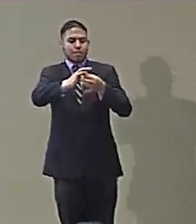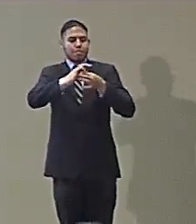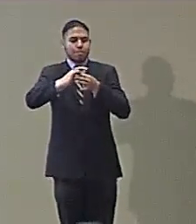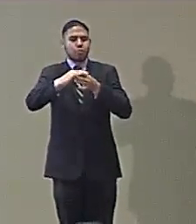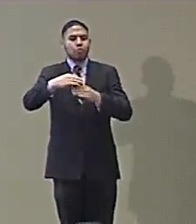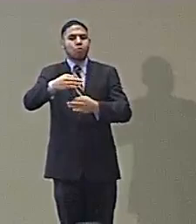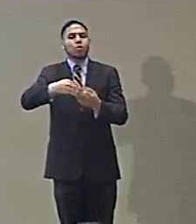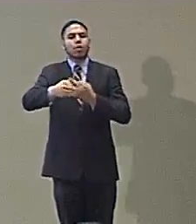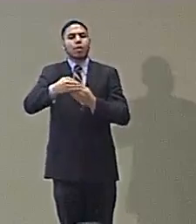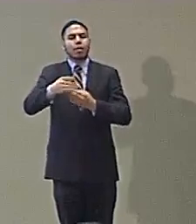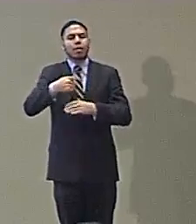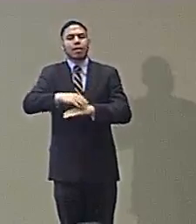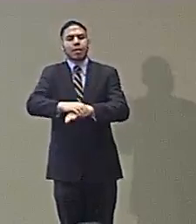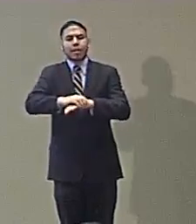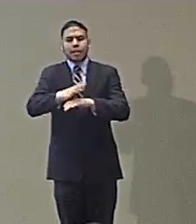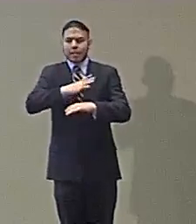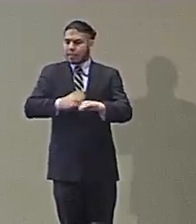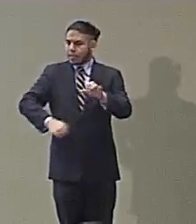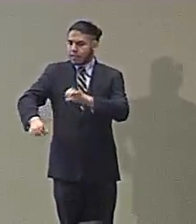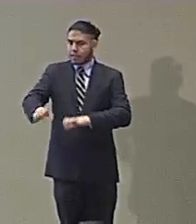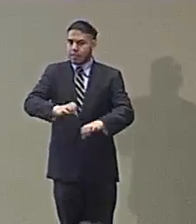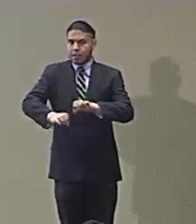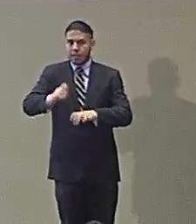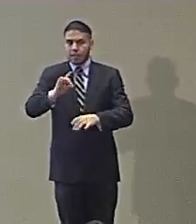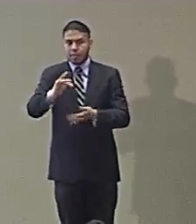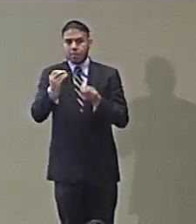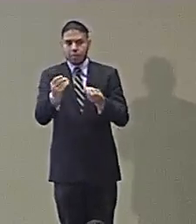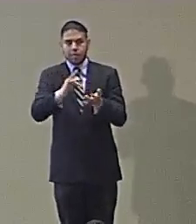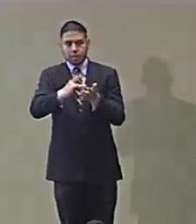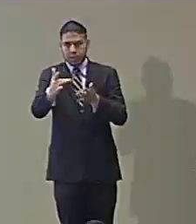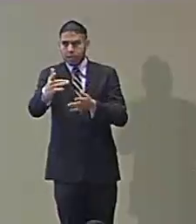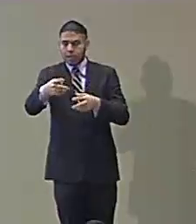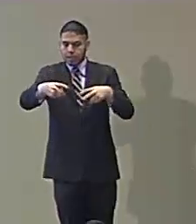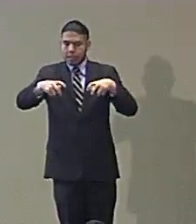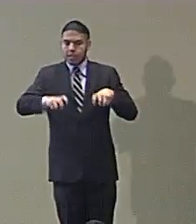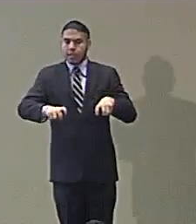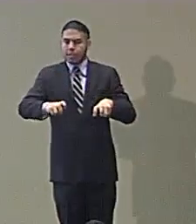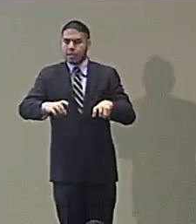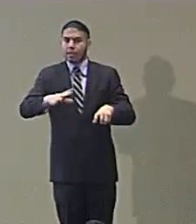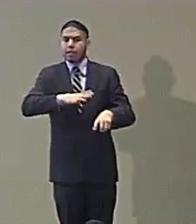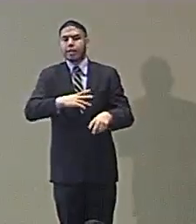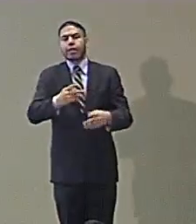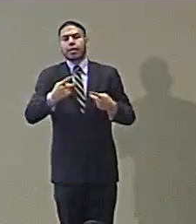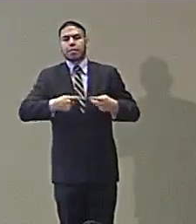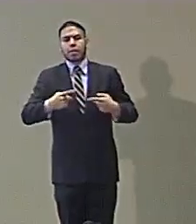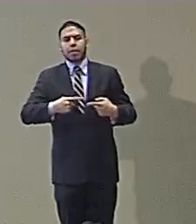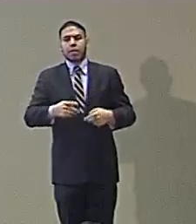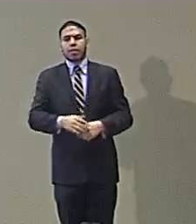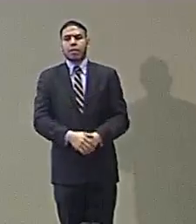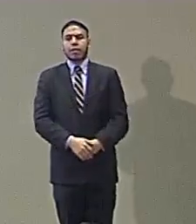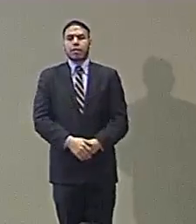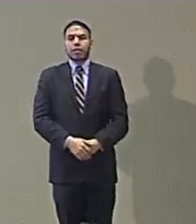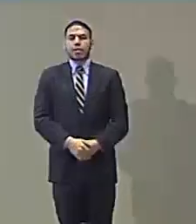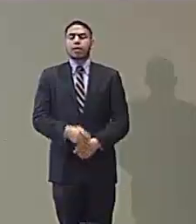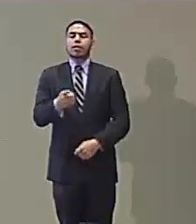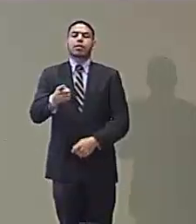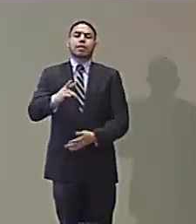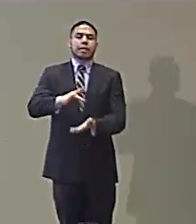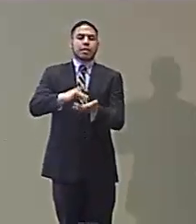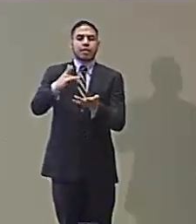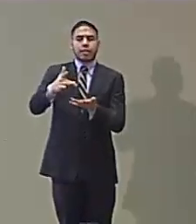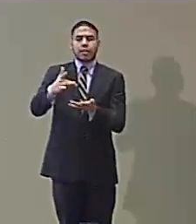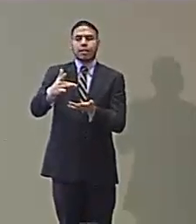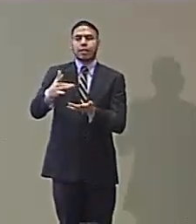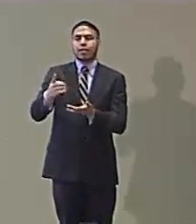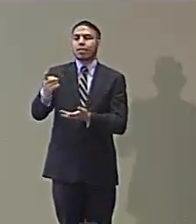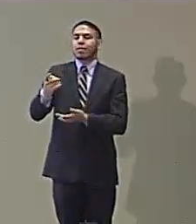nuestros amigos de los empresarios aquí presentes muchas gracias por estar todos aquí de funcionarios y sobre todo de entrada agradecerles el tiempo que